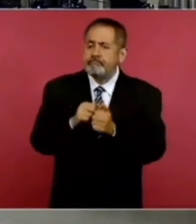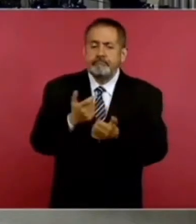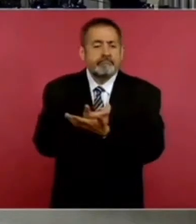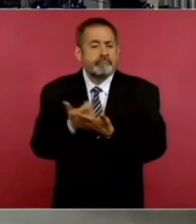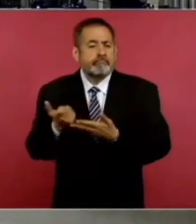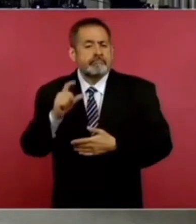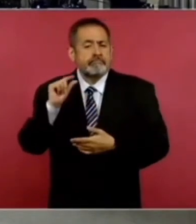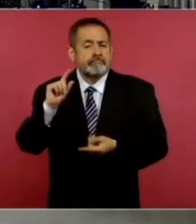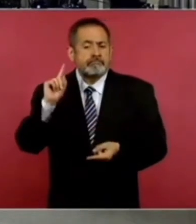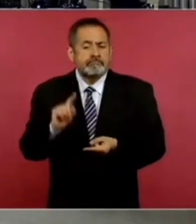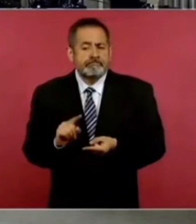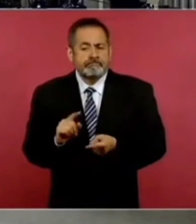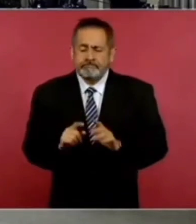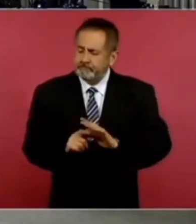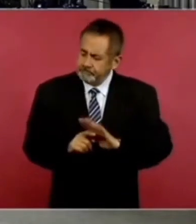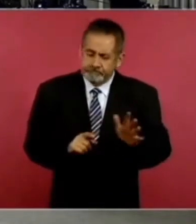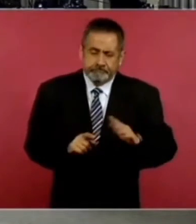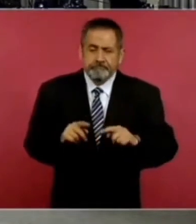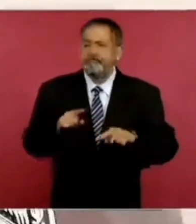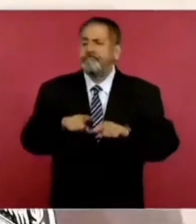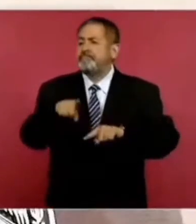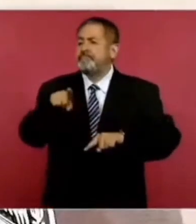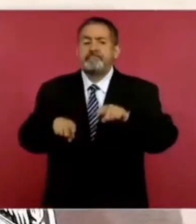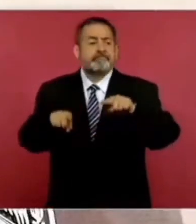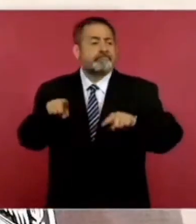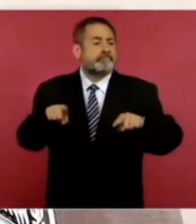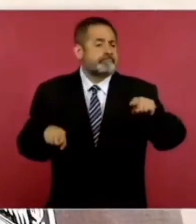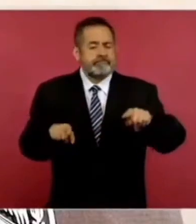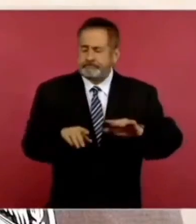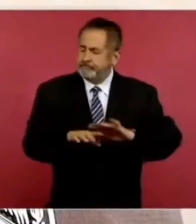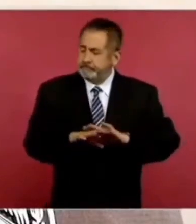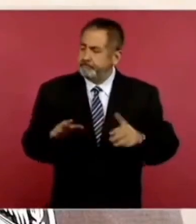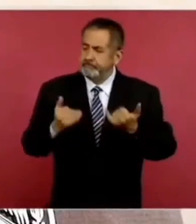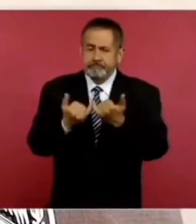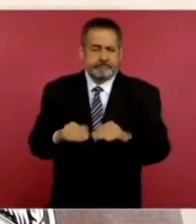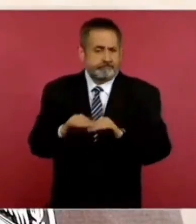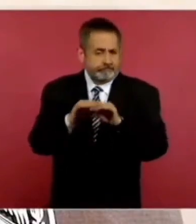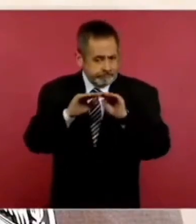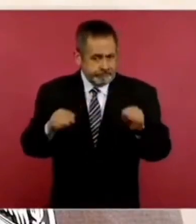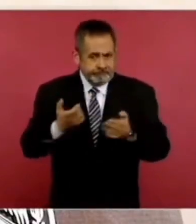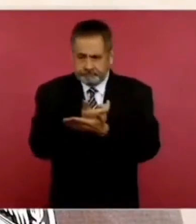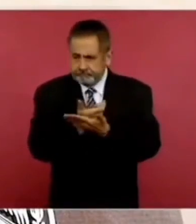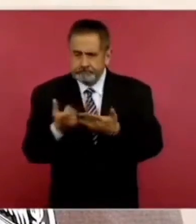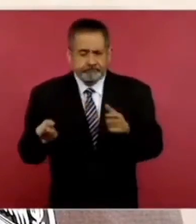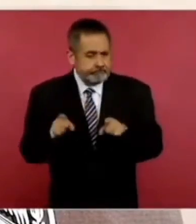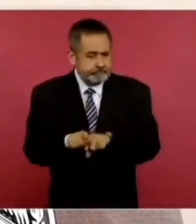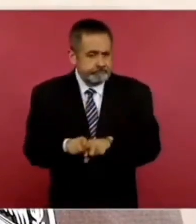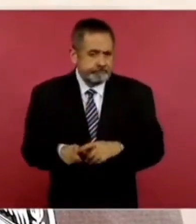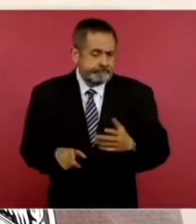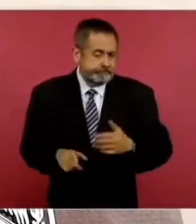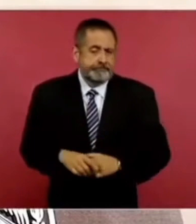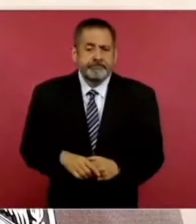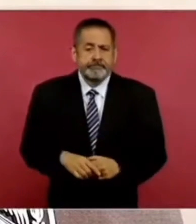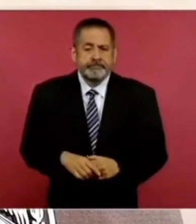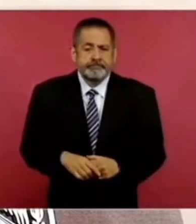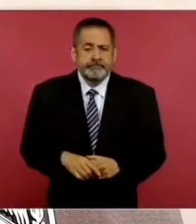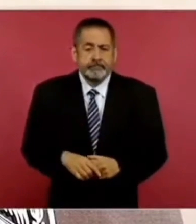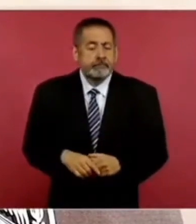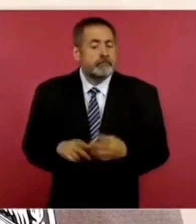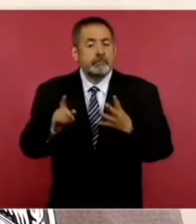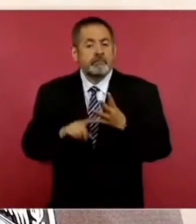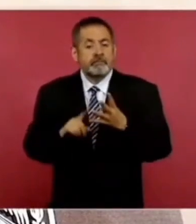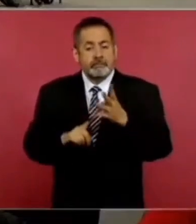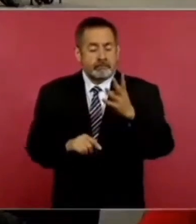muy bajos, pero además desiguales en todo el país. Y el otro punto que es fundamental,